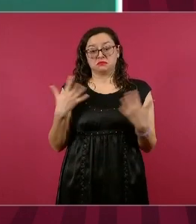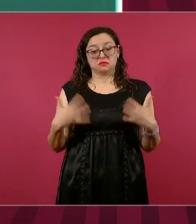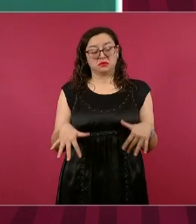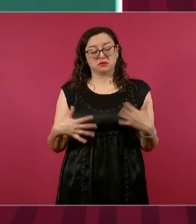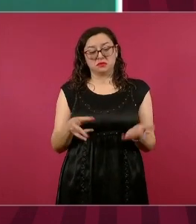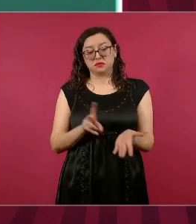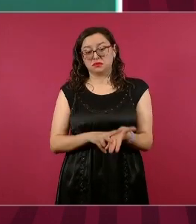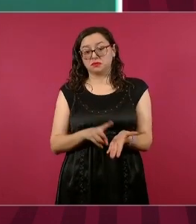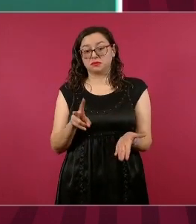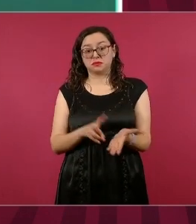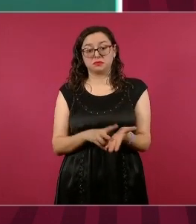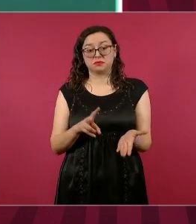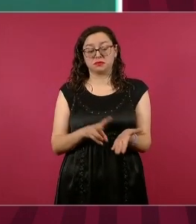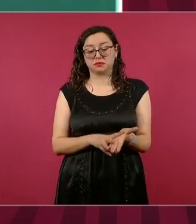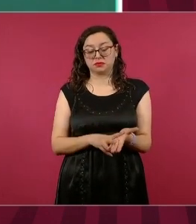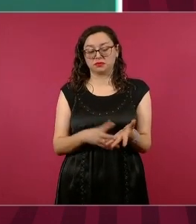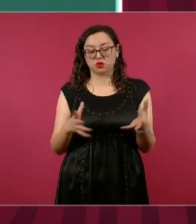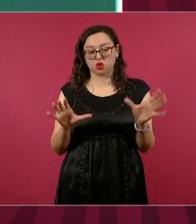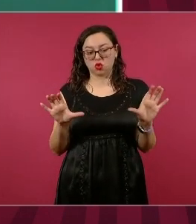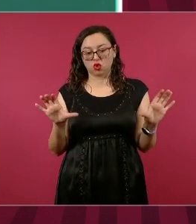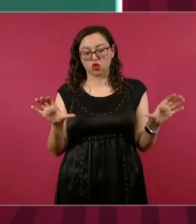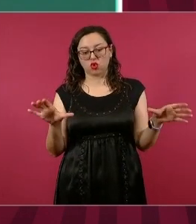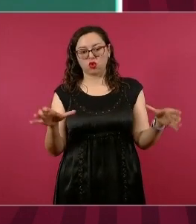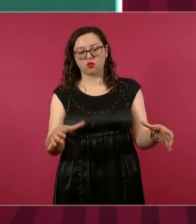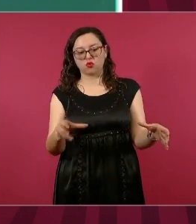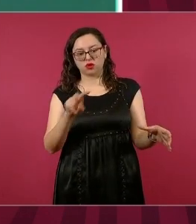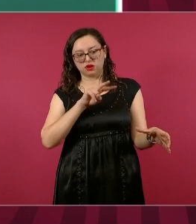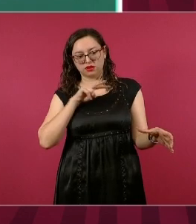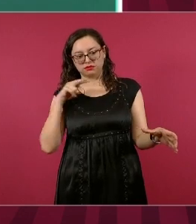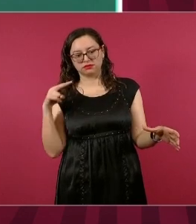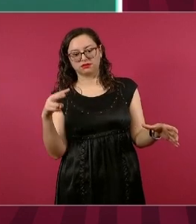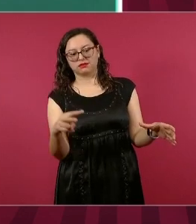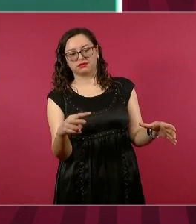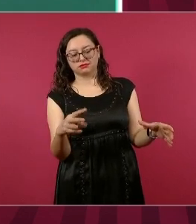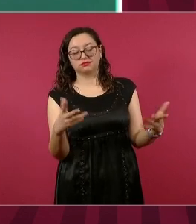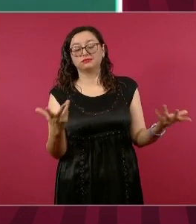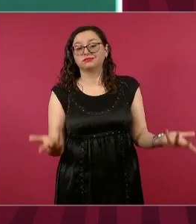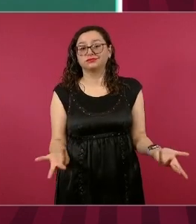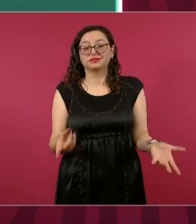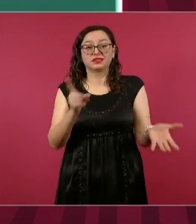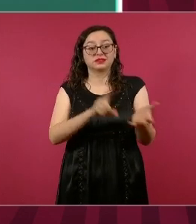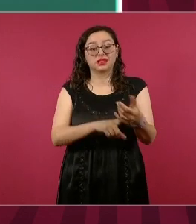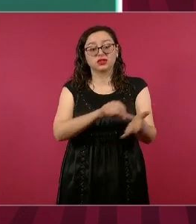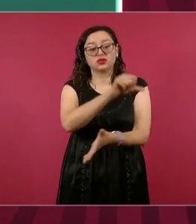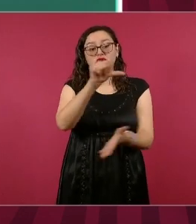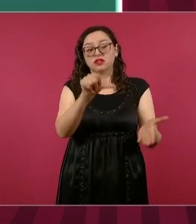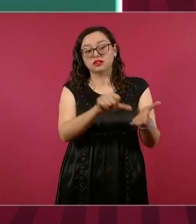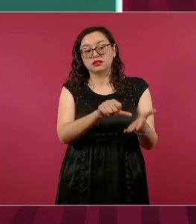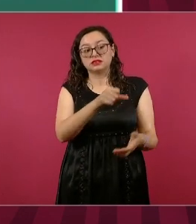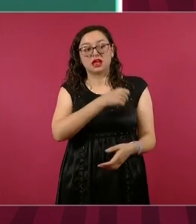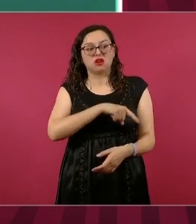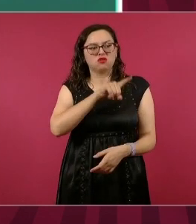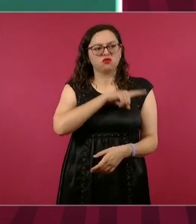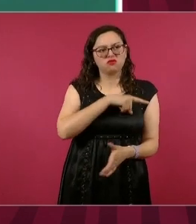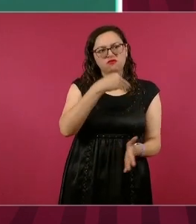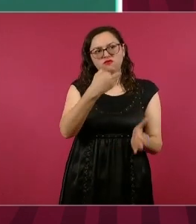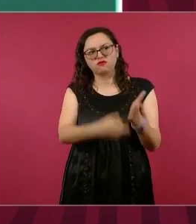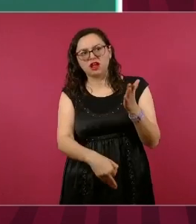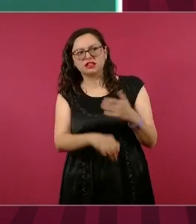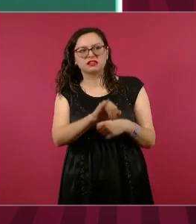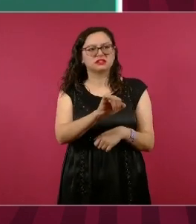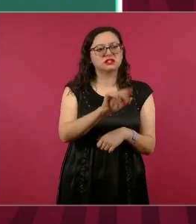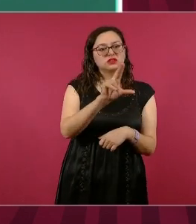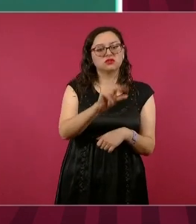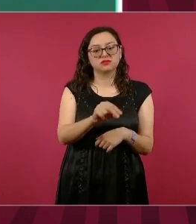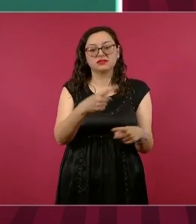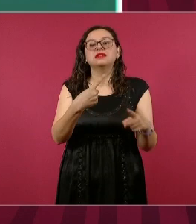es precisamente el enfoque comunitario. No hay nadie que conozca mejor las necesidades de su centro de salud, en este caso, que